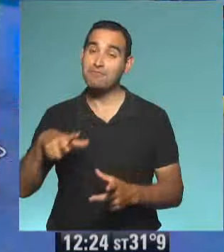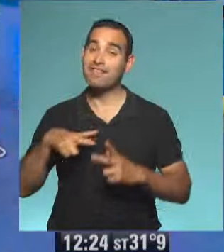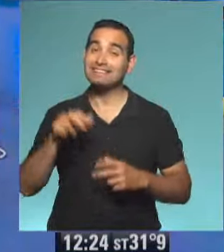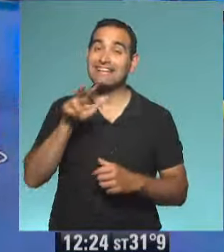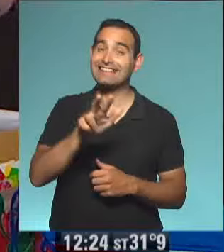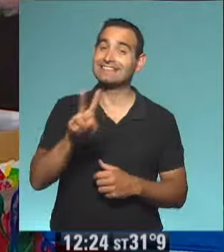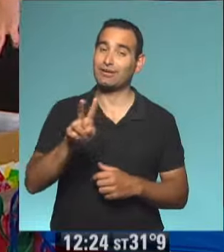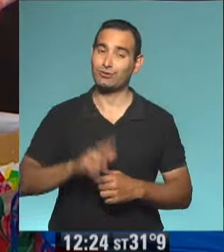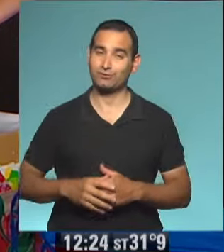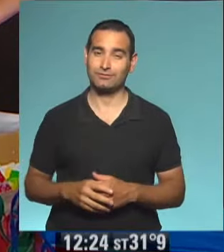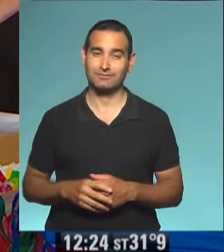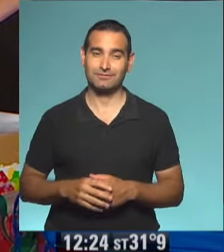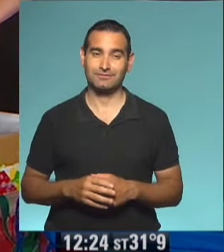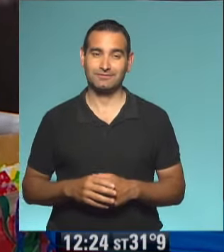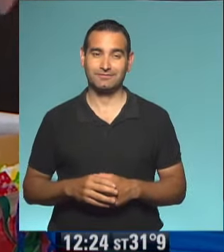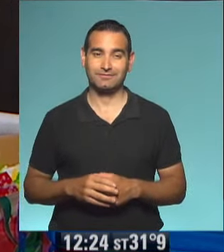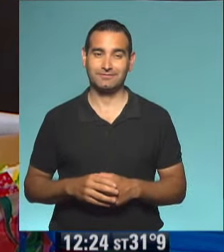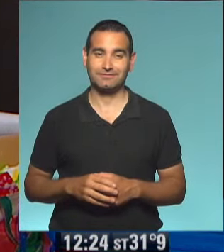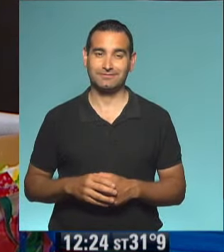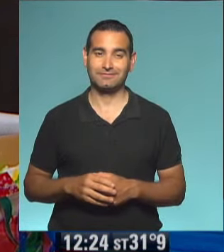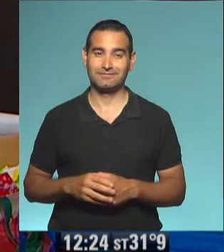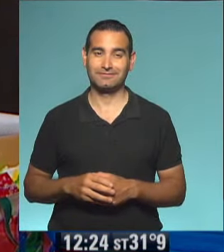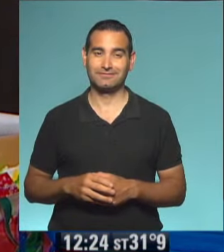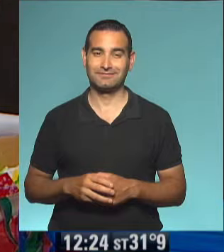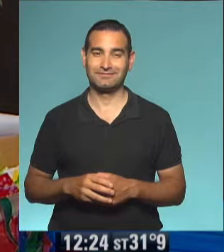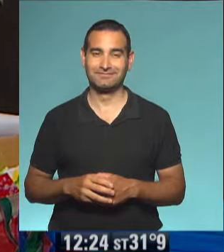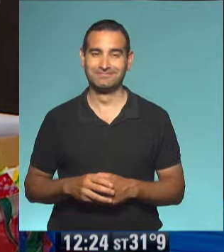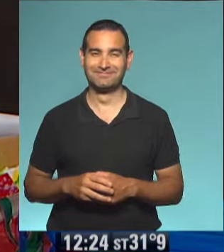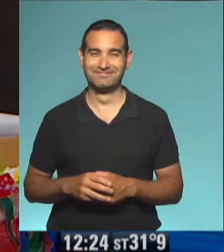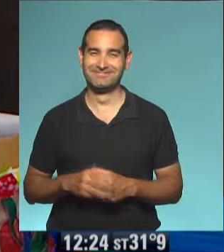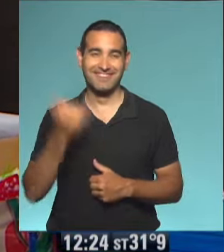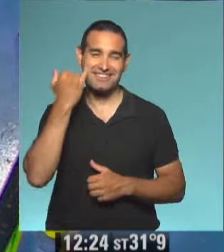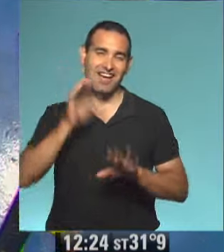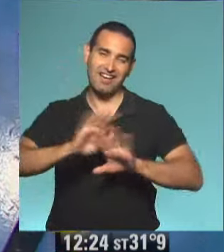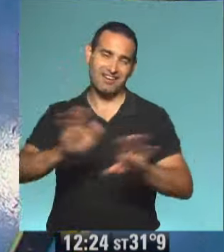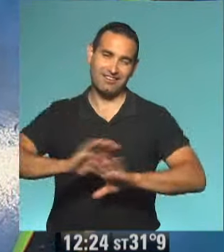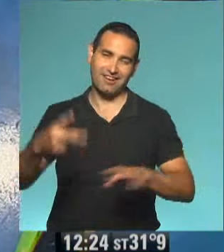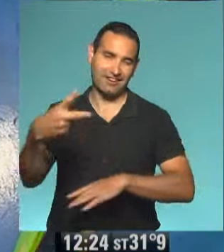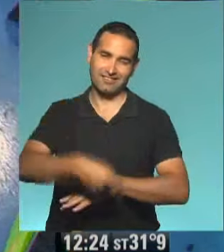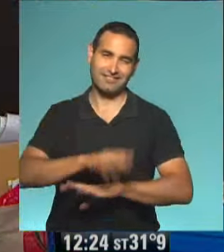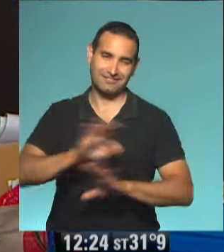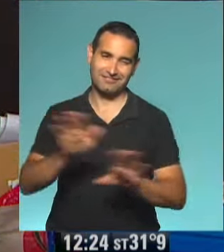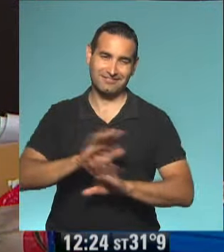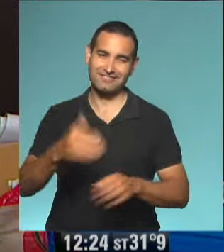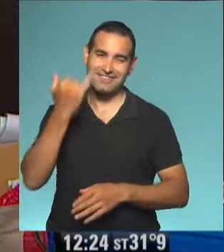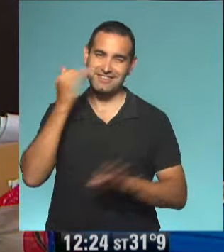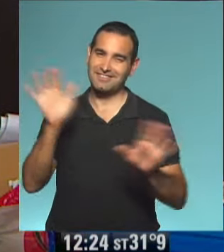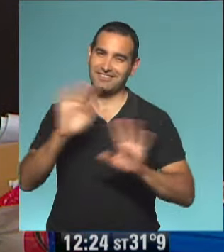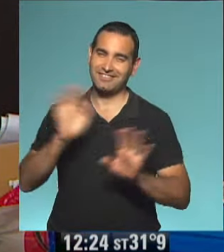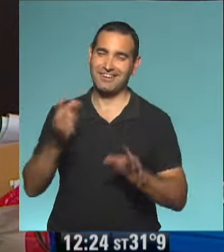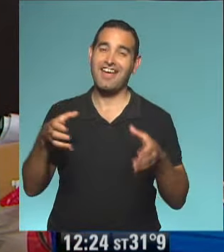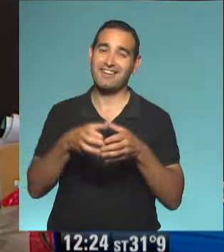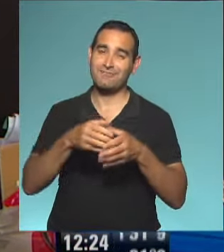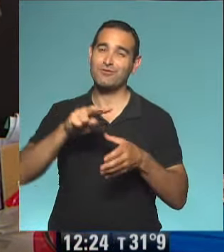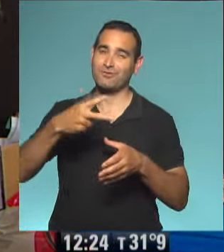32. Bueno. Es todo por hoy. Vamos a ver. Ahí me dio. Ganó el equipo de segundo